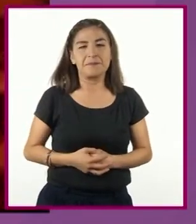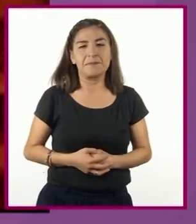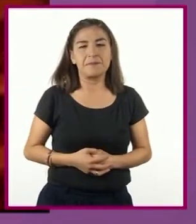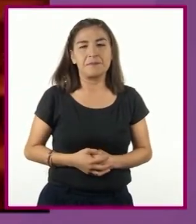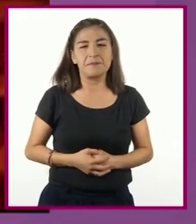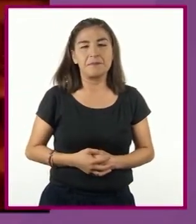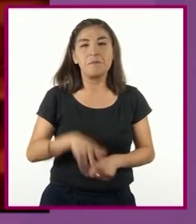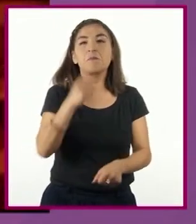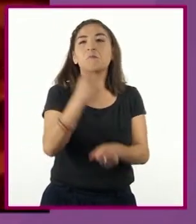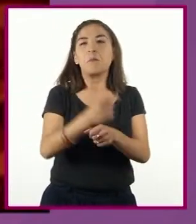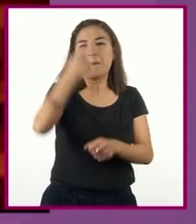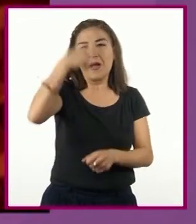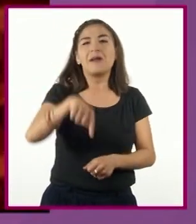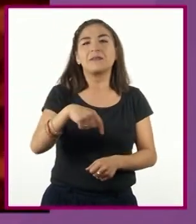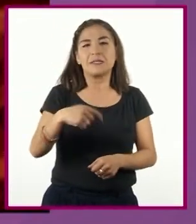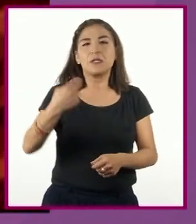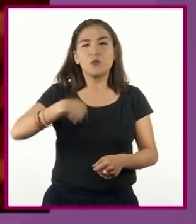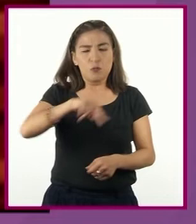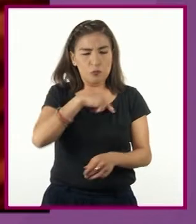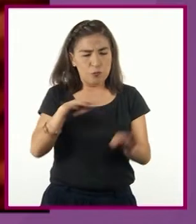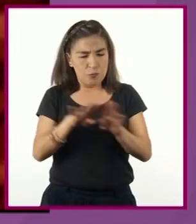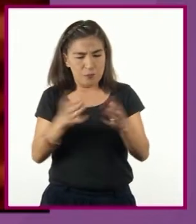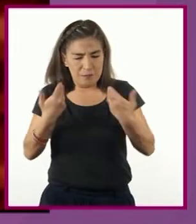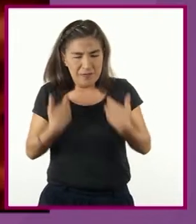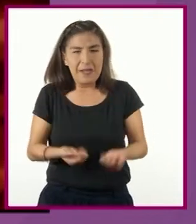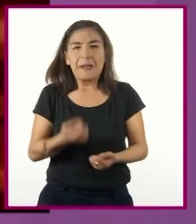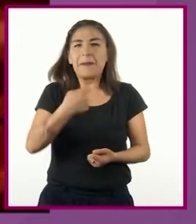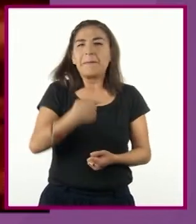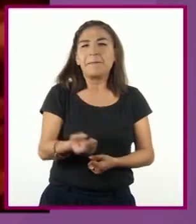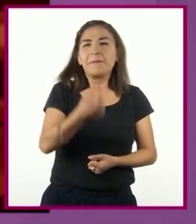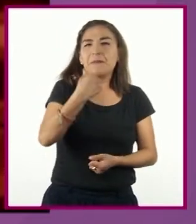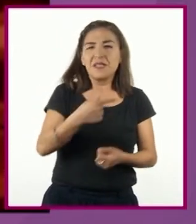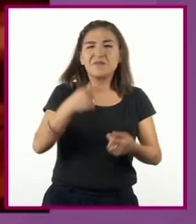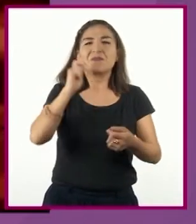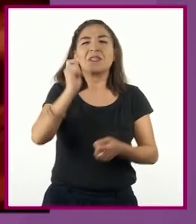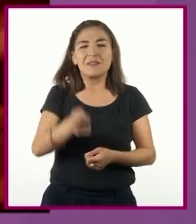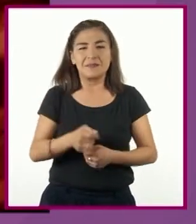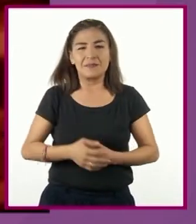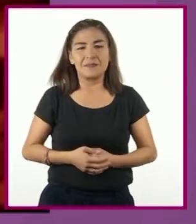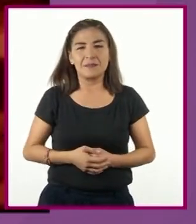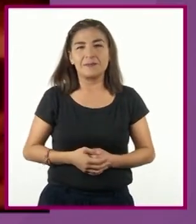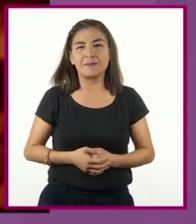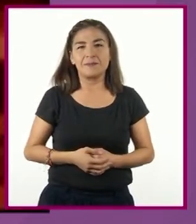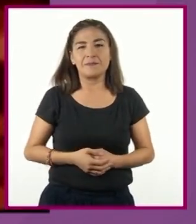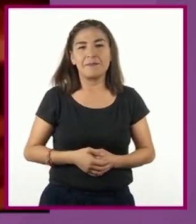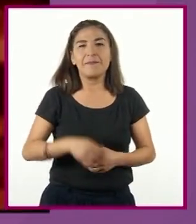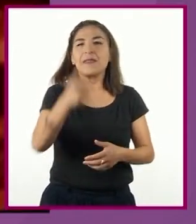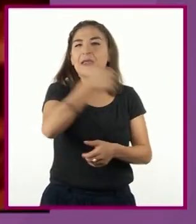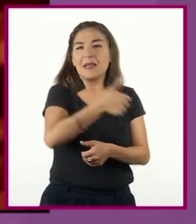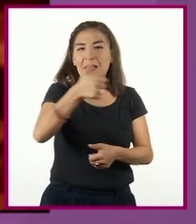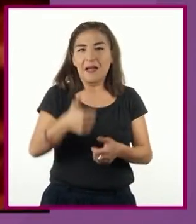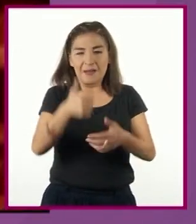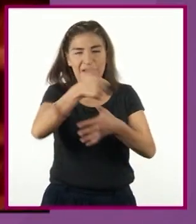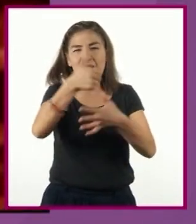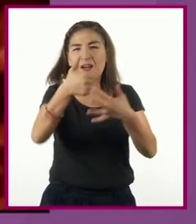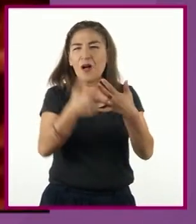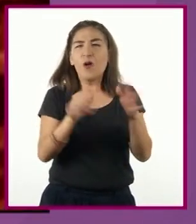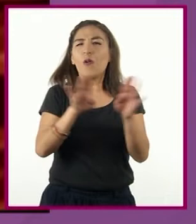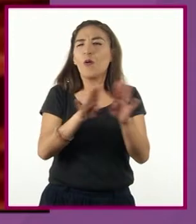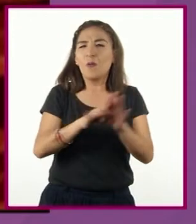poder entendernos a nosotros. Nos explicamos a partir de estos símbolos. Cada uno de nosotros nos